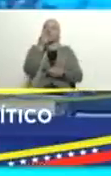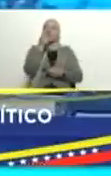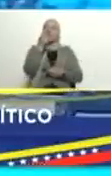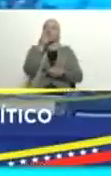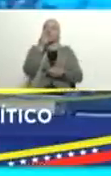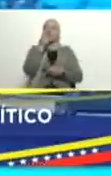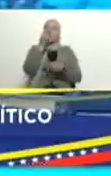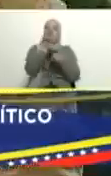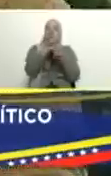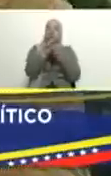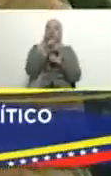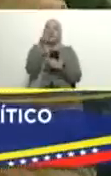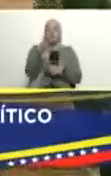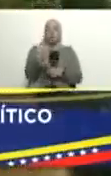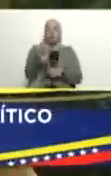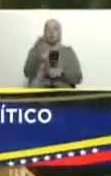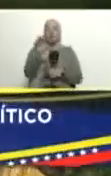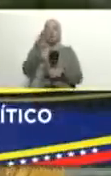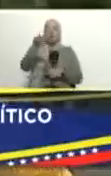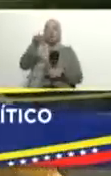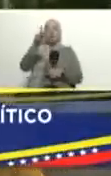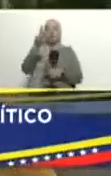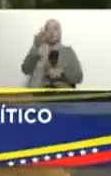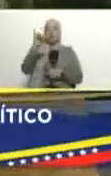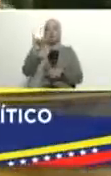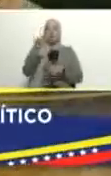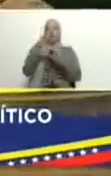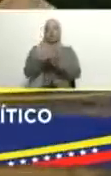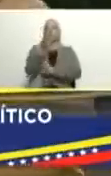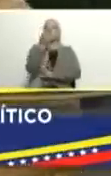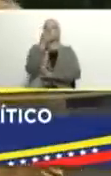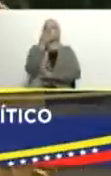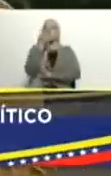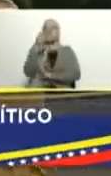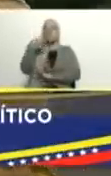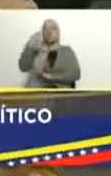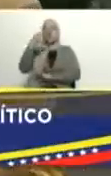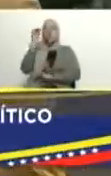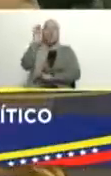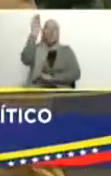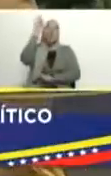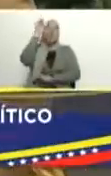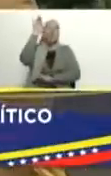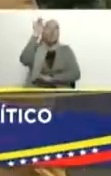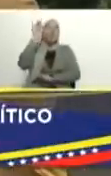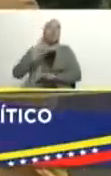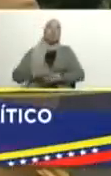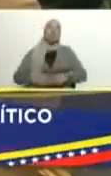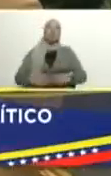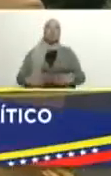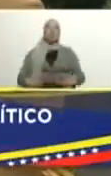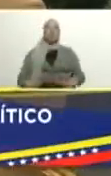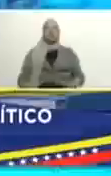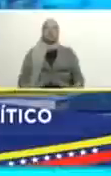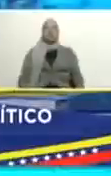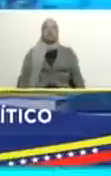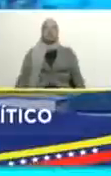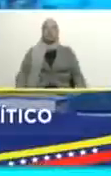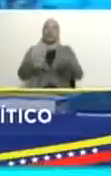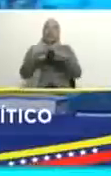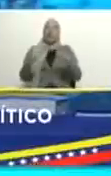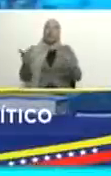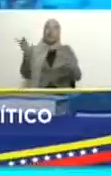compañero Henry Rangel. El Partido Verde lo que va es pa'lante. Bueno, el gran polo patriótico